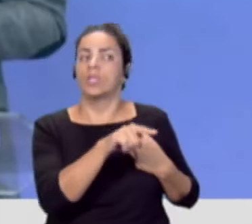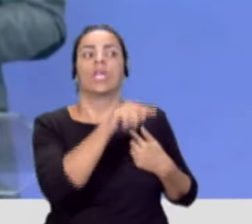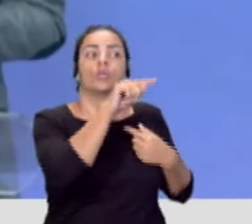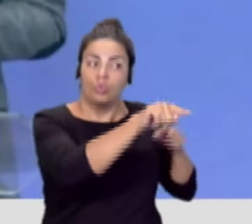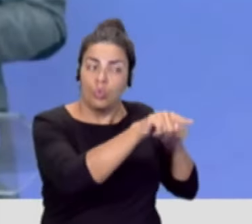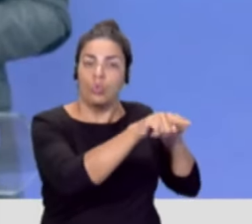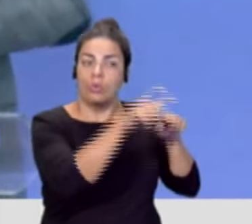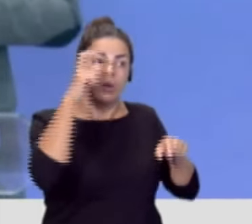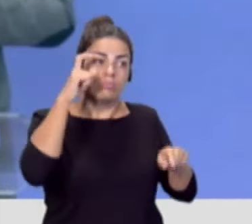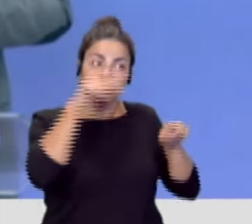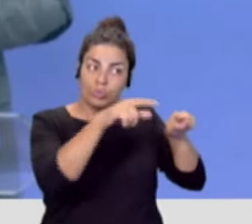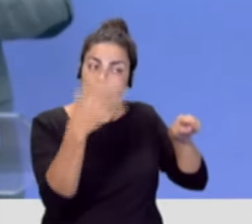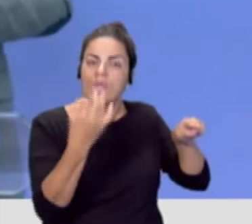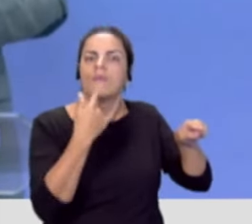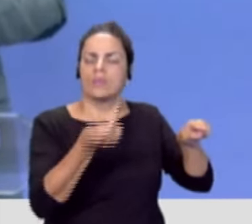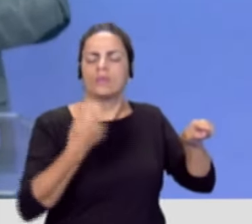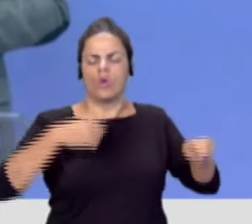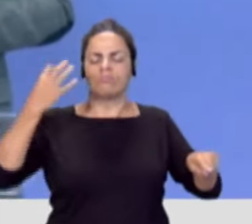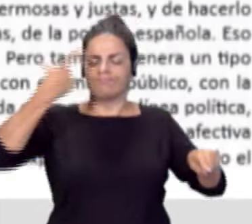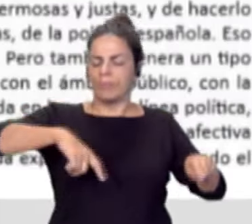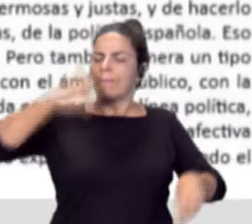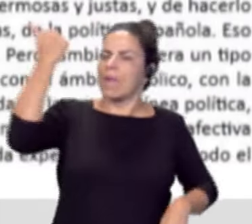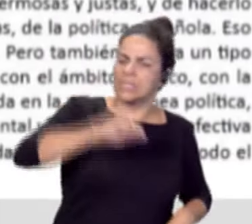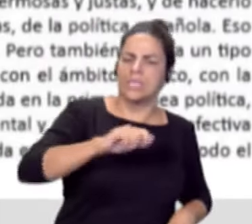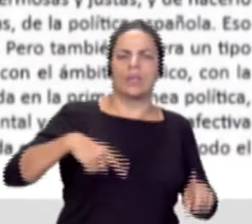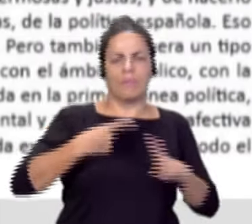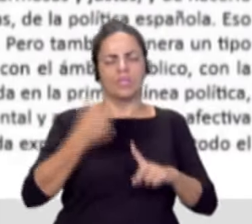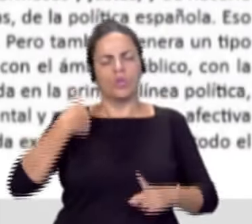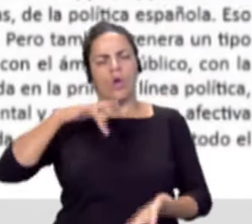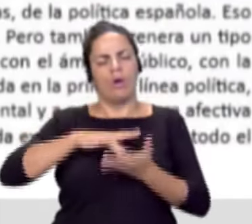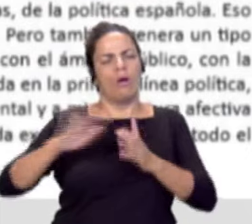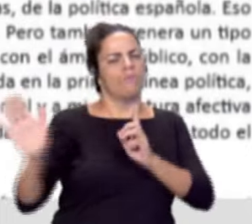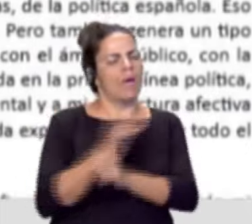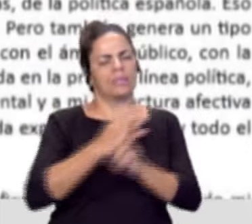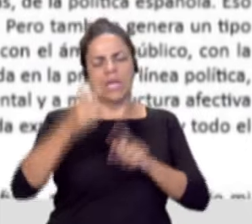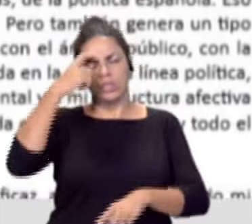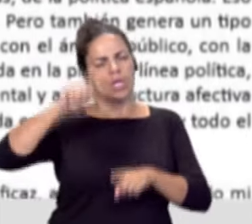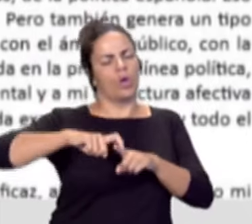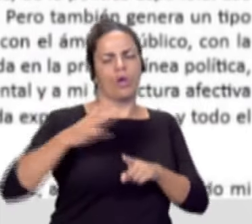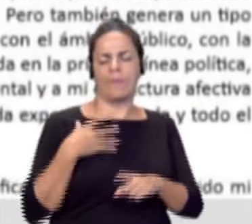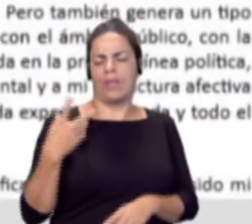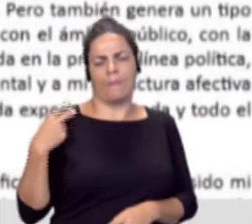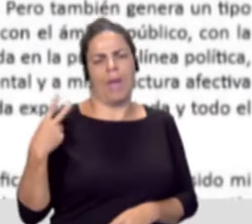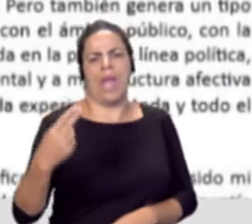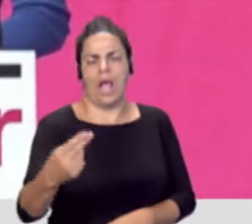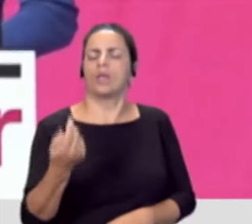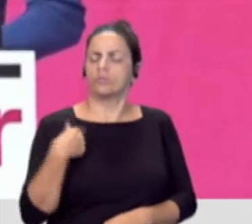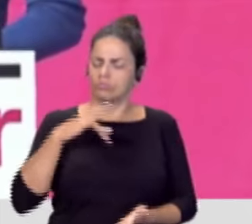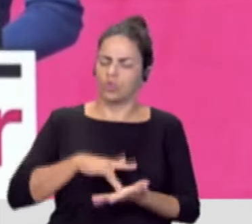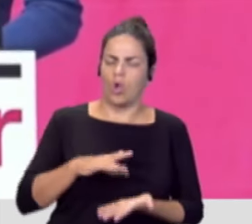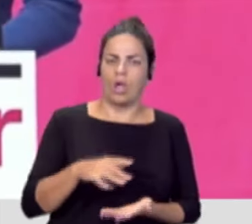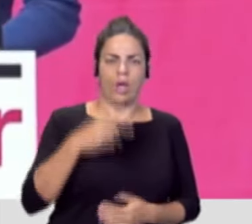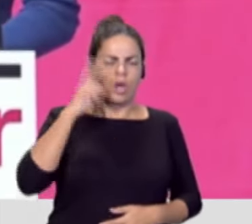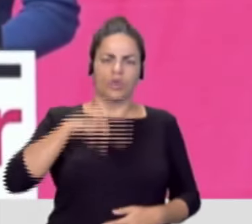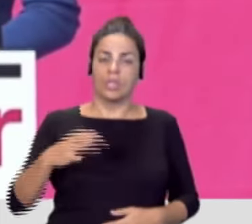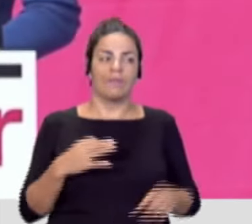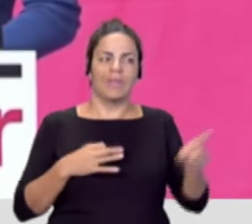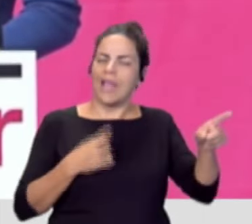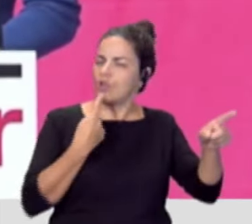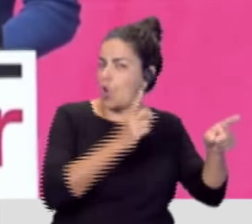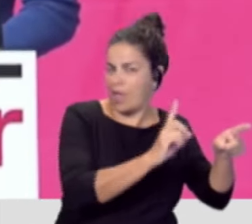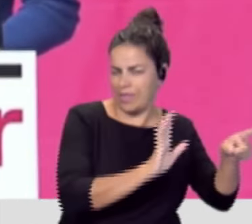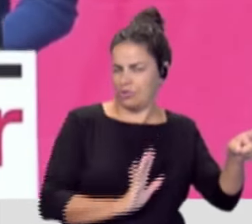un machista y he sido una persona que ha maltratado psicológicamente a las parejas que he tenido. Y claro, eso él no lo ha dicho, ha dicho cosas